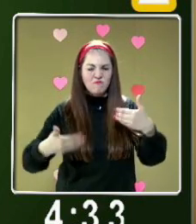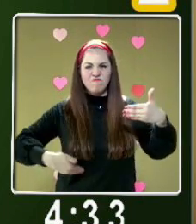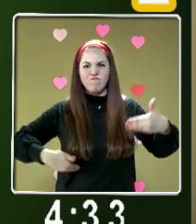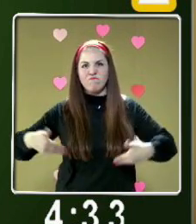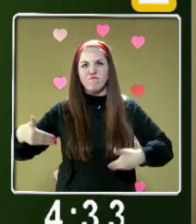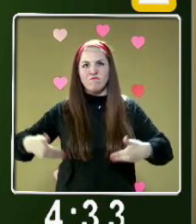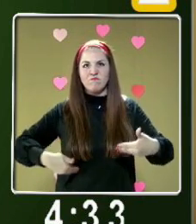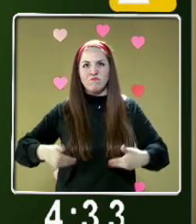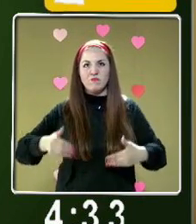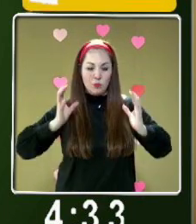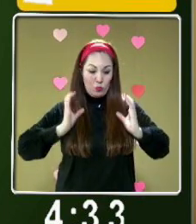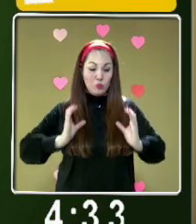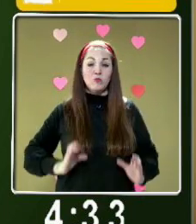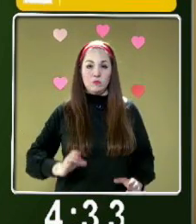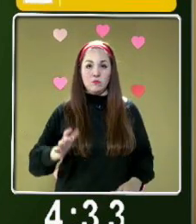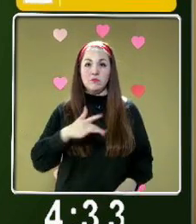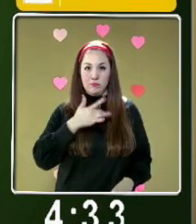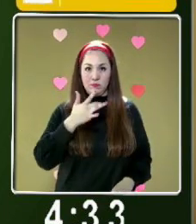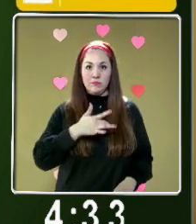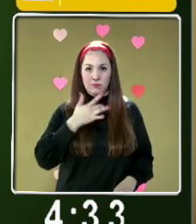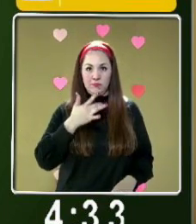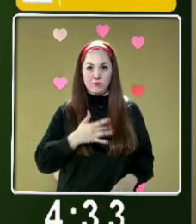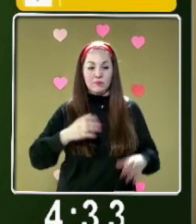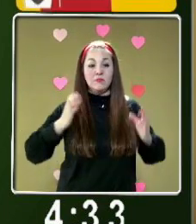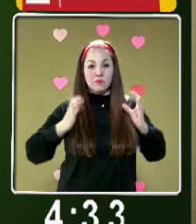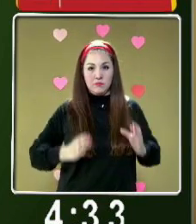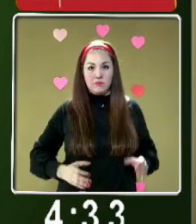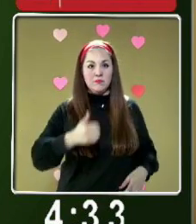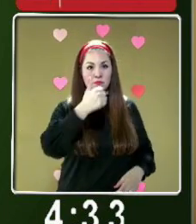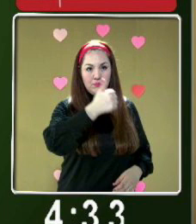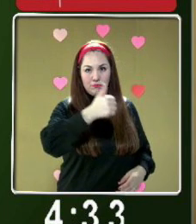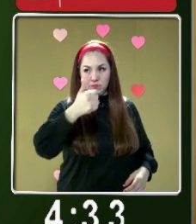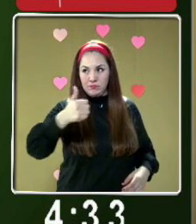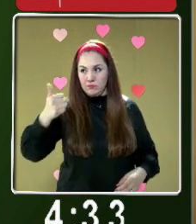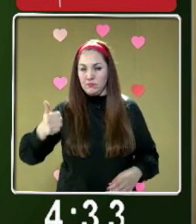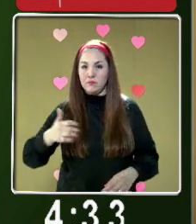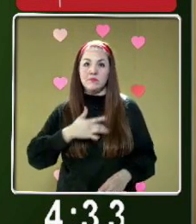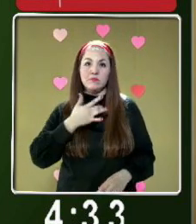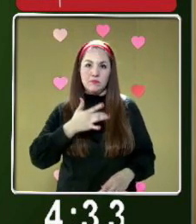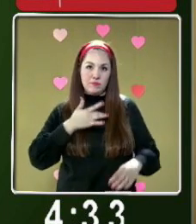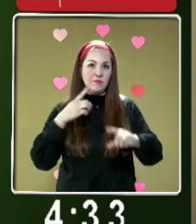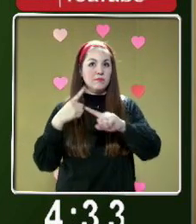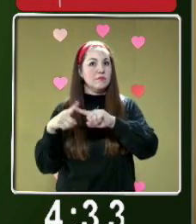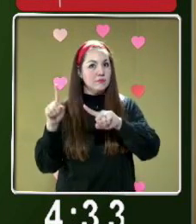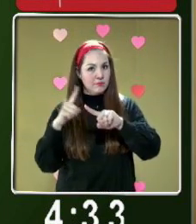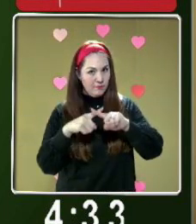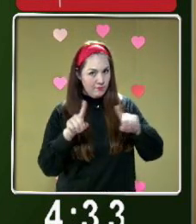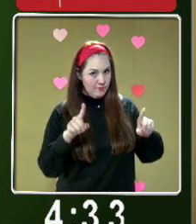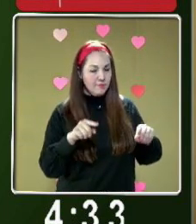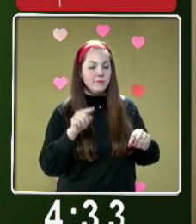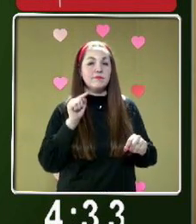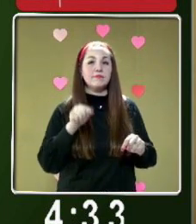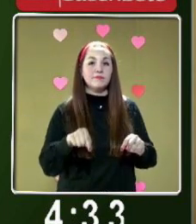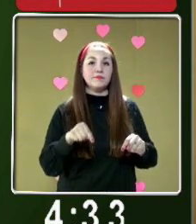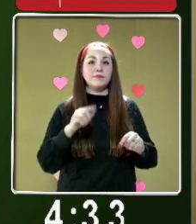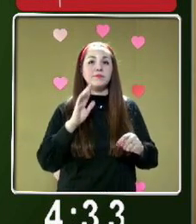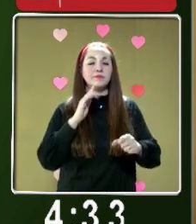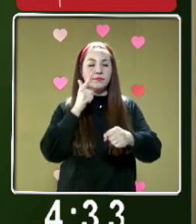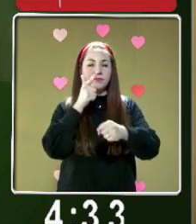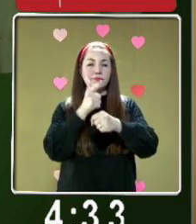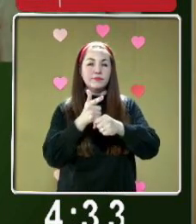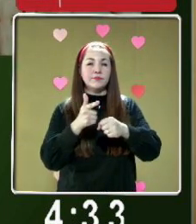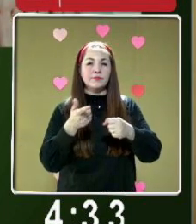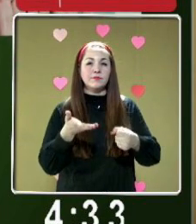en tu cuerpo. Y cada cuerpo es diferente, cada persona es diferente. Entonces, en este caso, vamos a